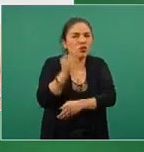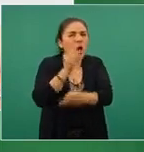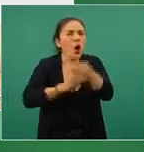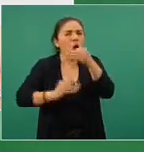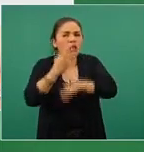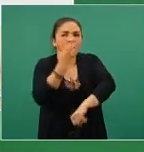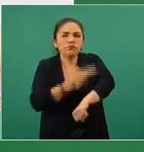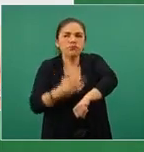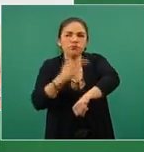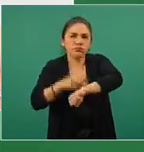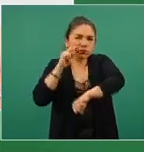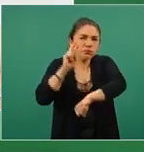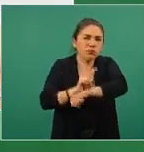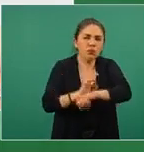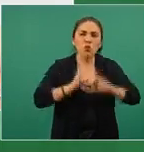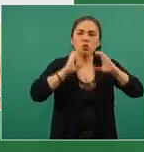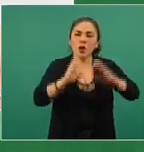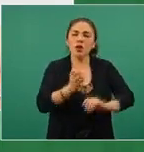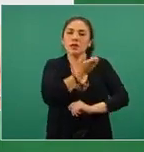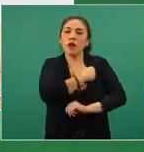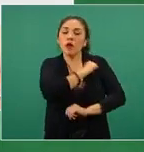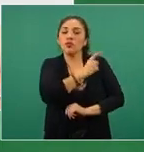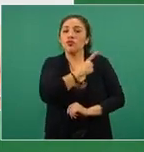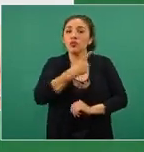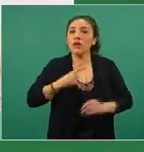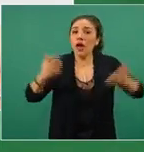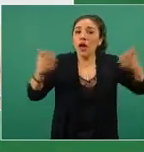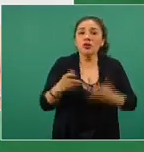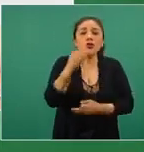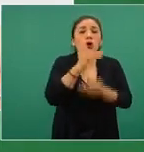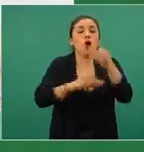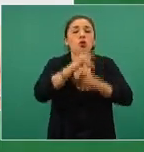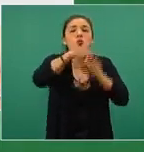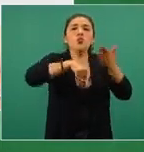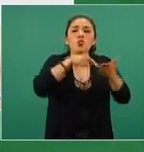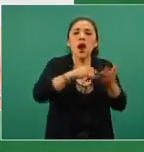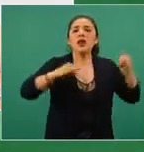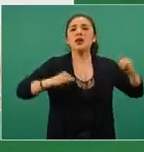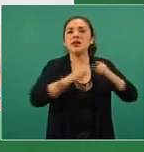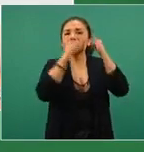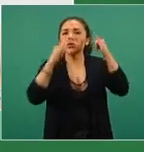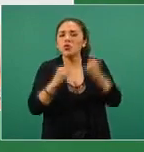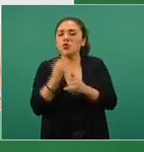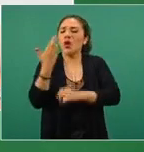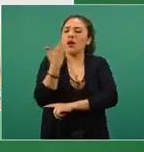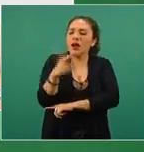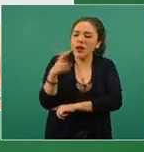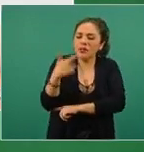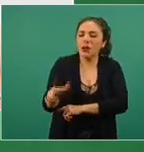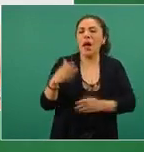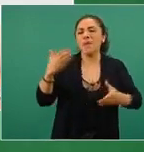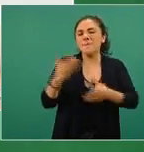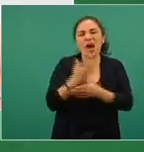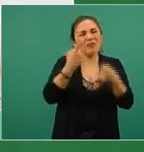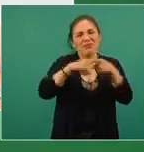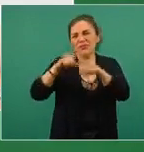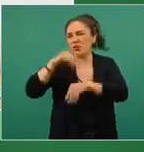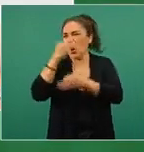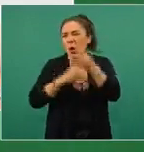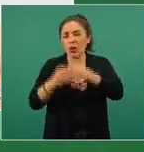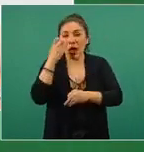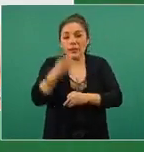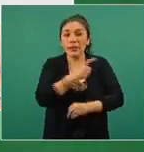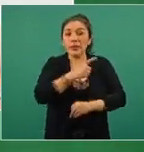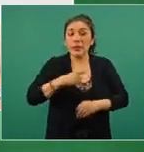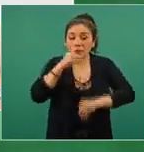protocolos sanitarios que debieran de tener todas las instancias, todos los establecimientos. Dichos protocolos